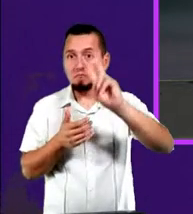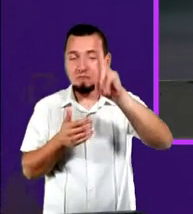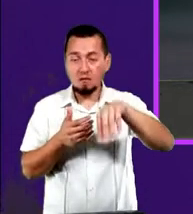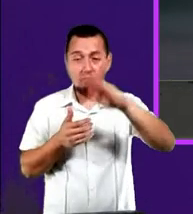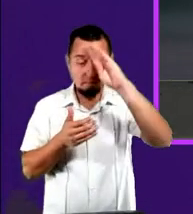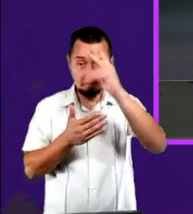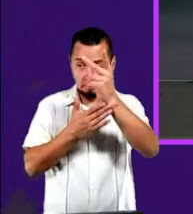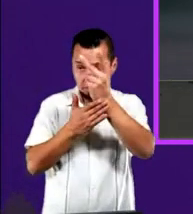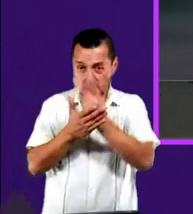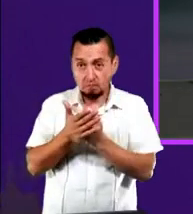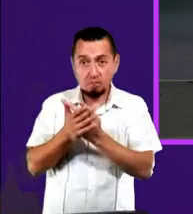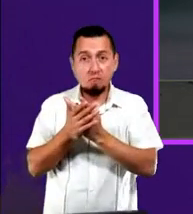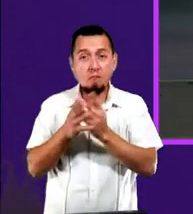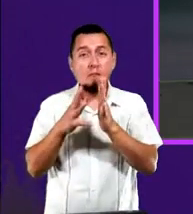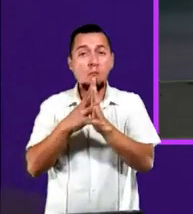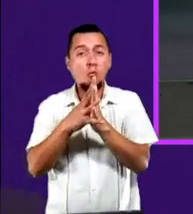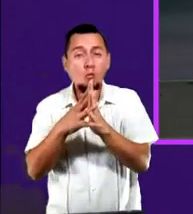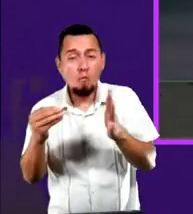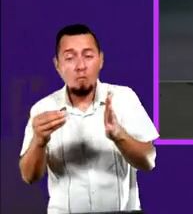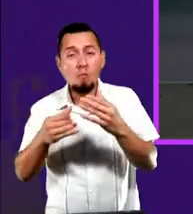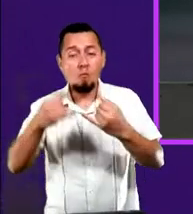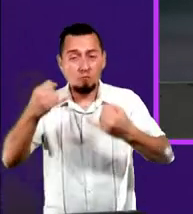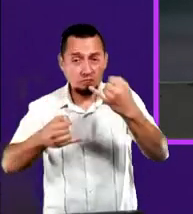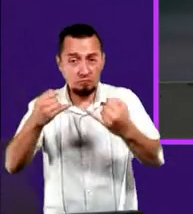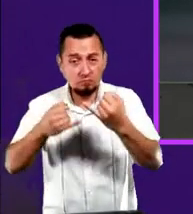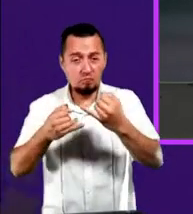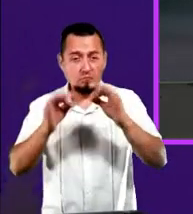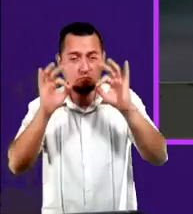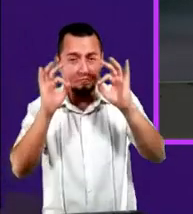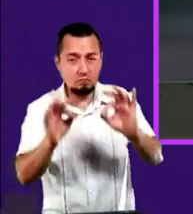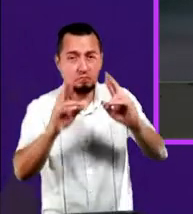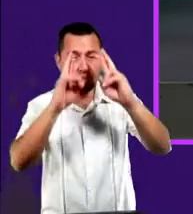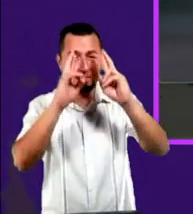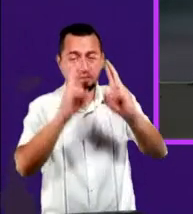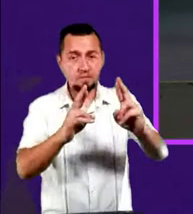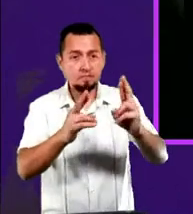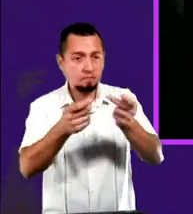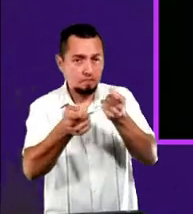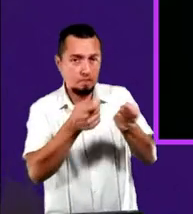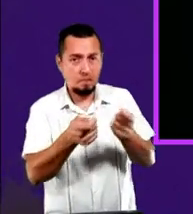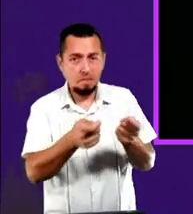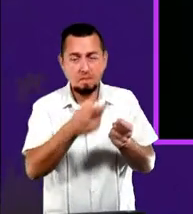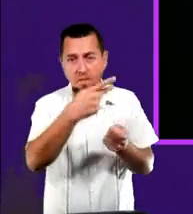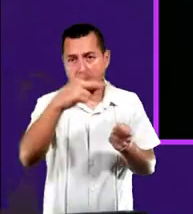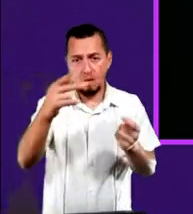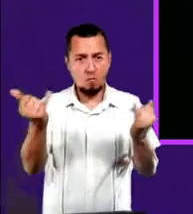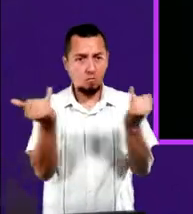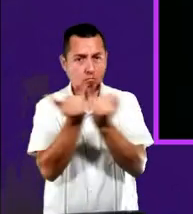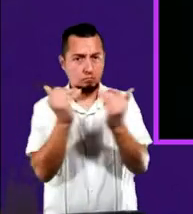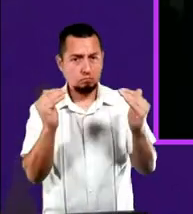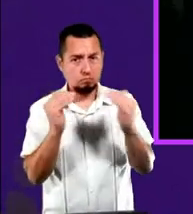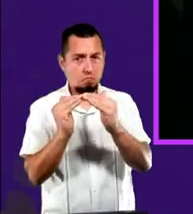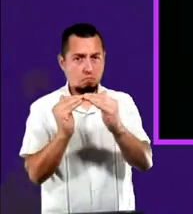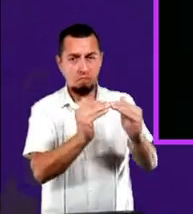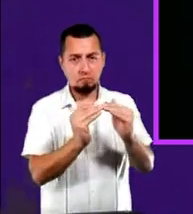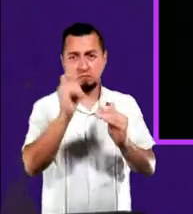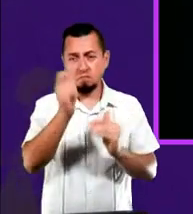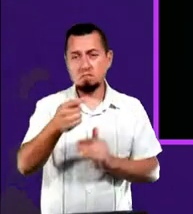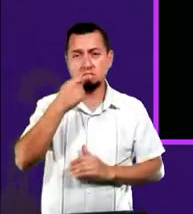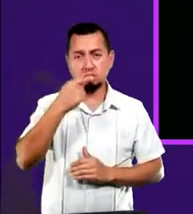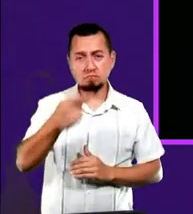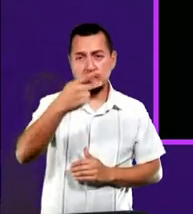fiscal progresiva y de equidad, además de lo que ya dijimos aquí de la justicia